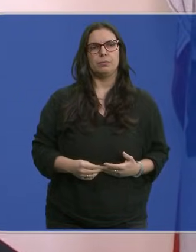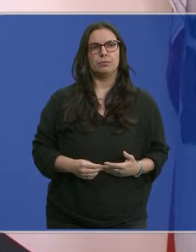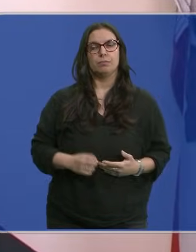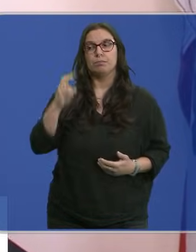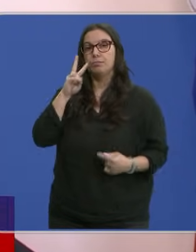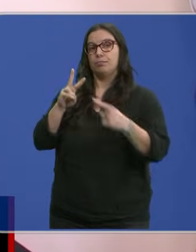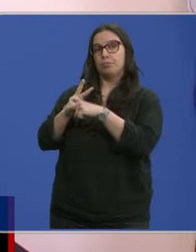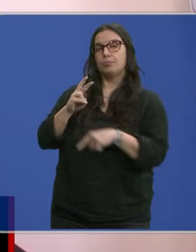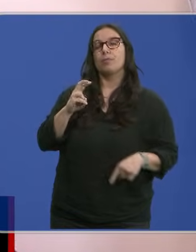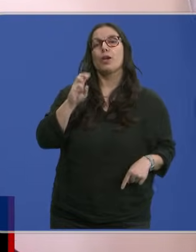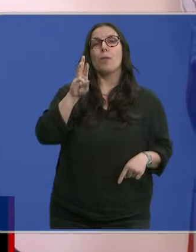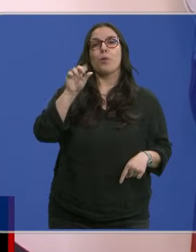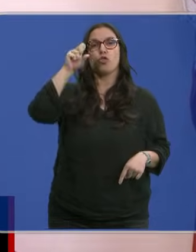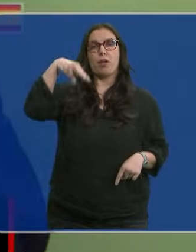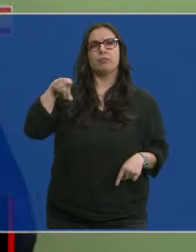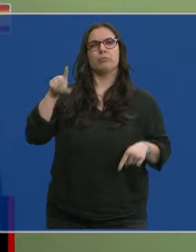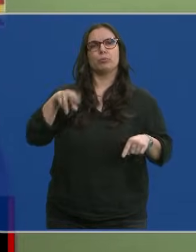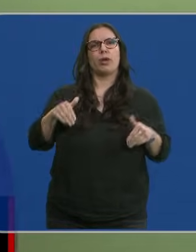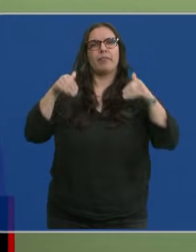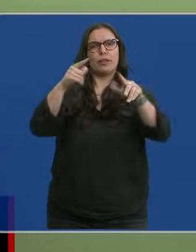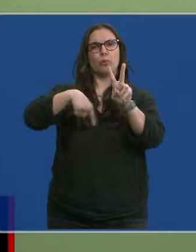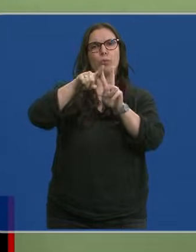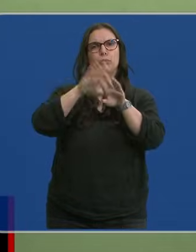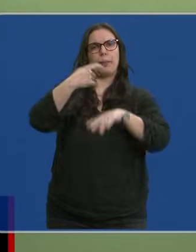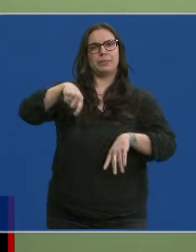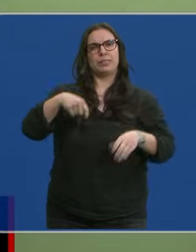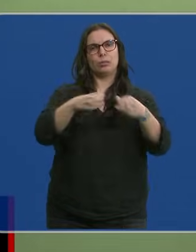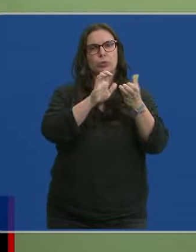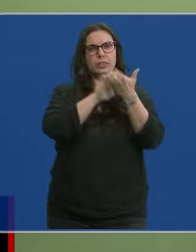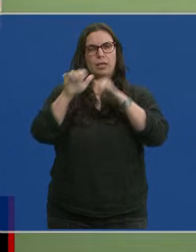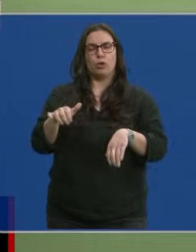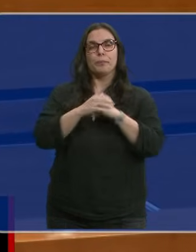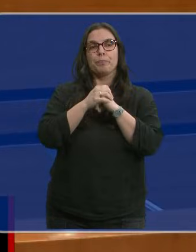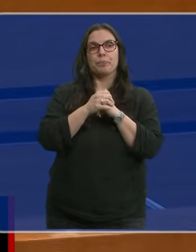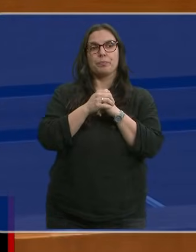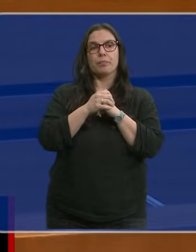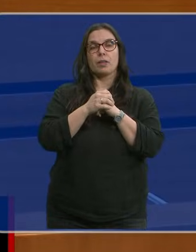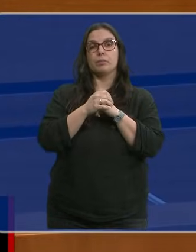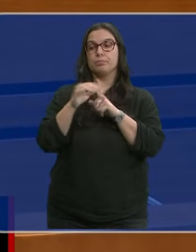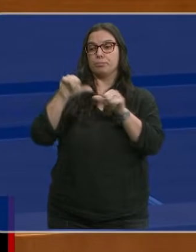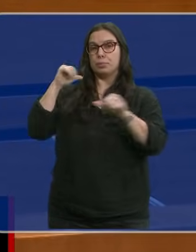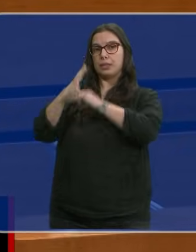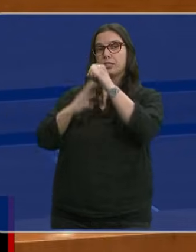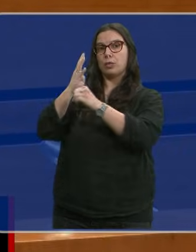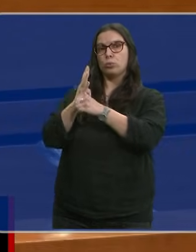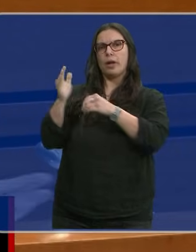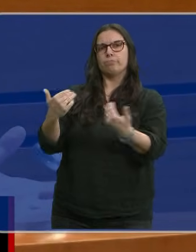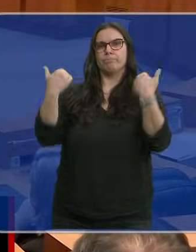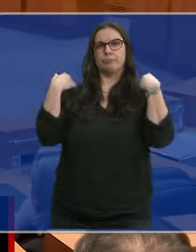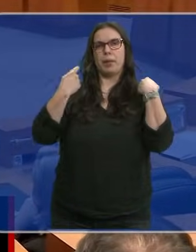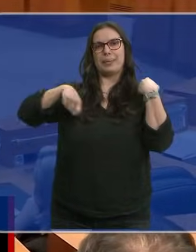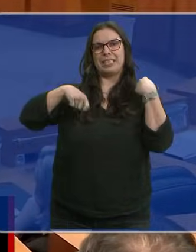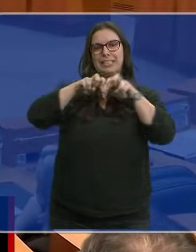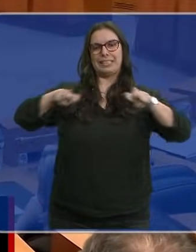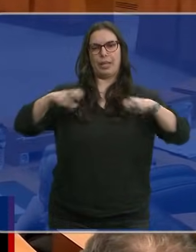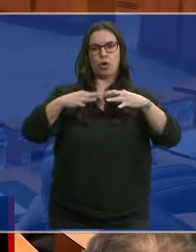Y este hombre, Carlos Pollán, será el candidato de Vox a la presidencia de la Junta de Castilla y León. Durante toda la legislatura ha sido presidente de las Cortes.